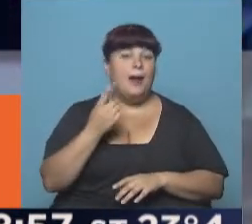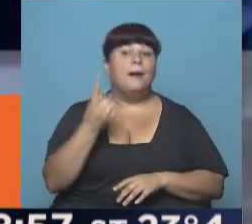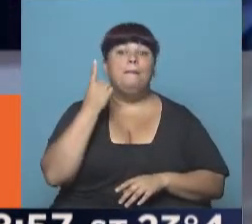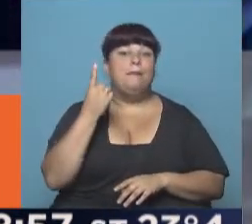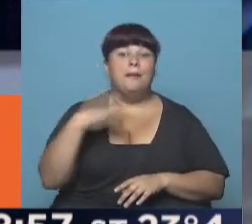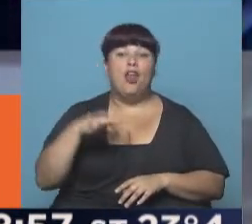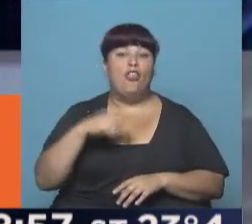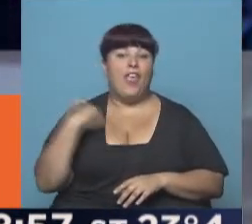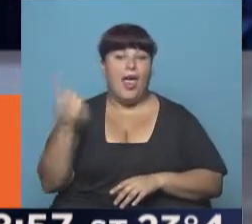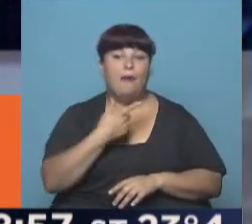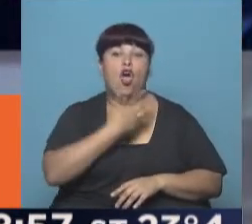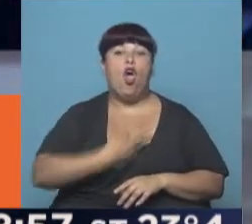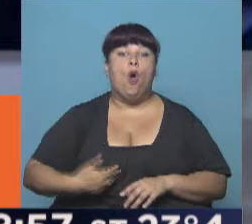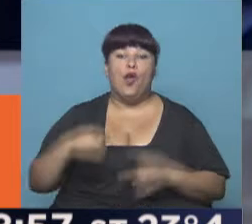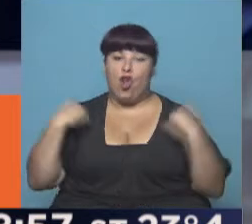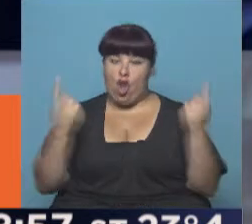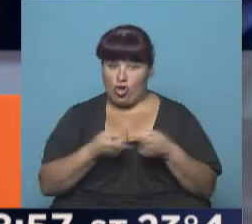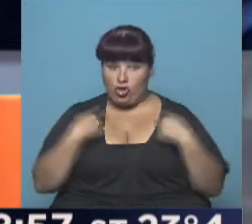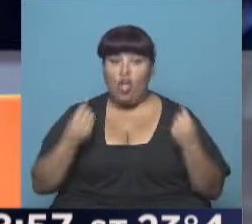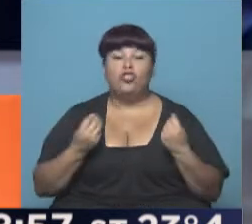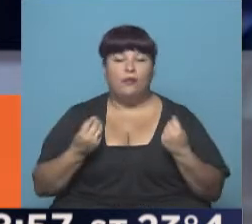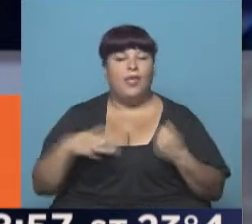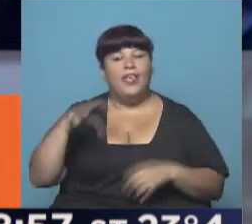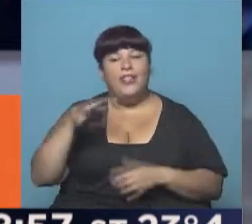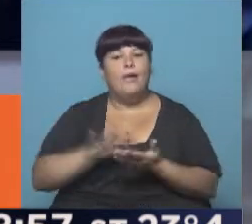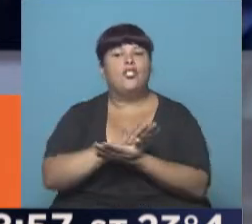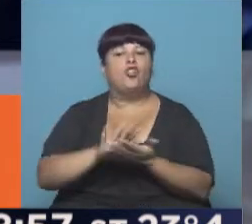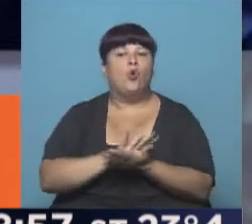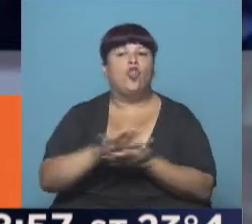primero que tenemos que hacer con el gobierno nosotros es